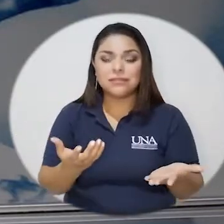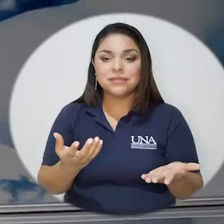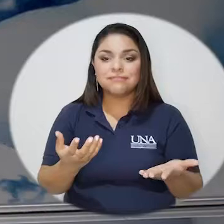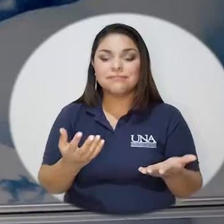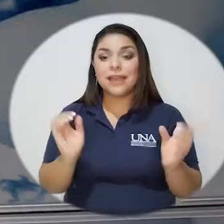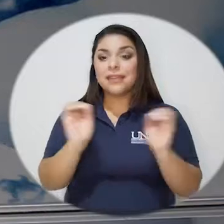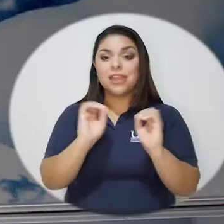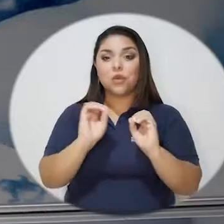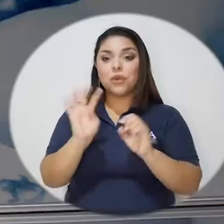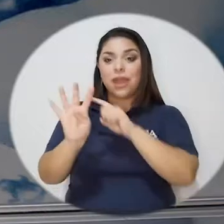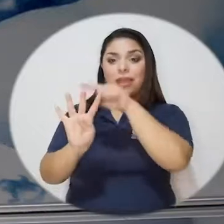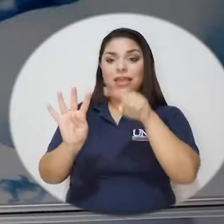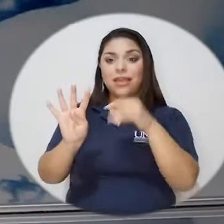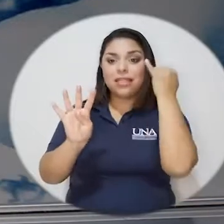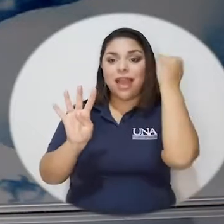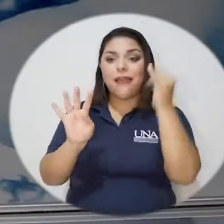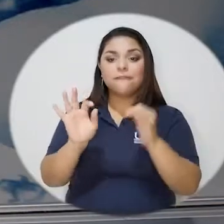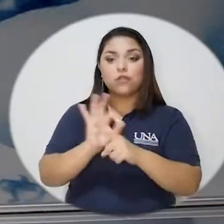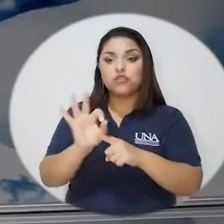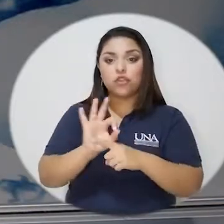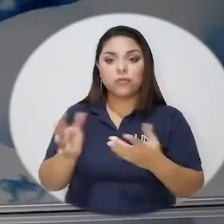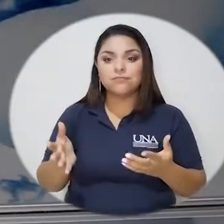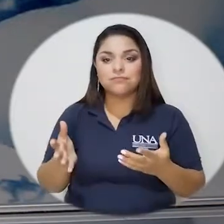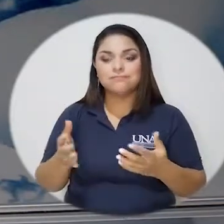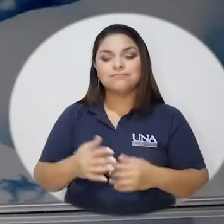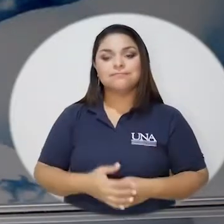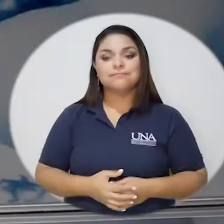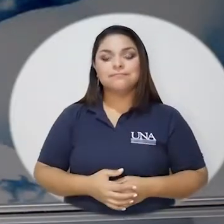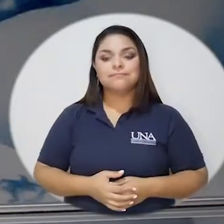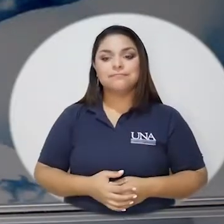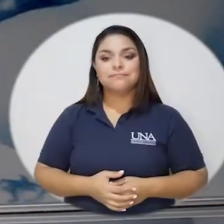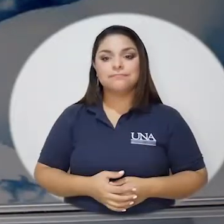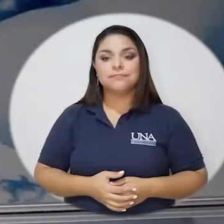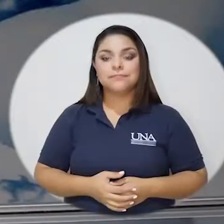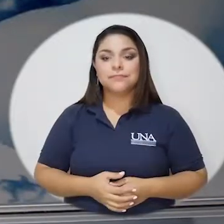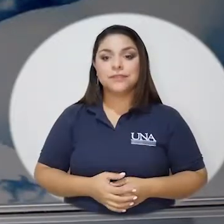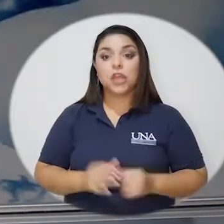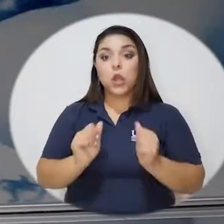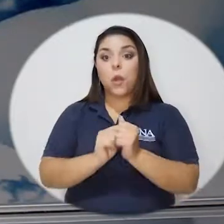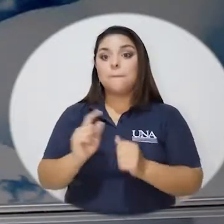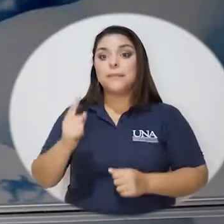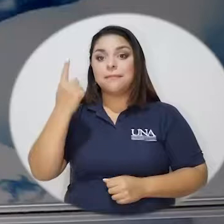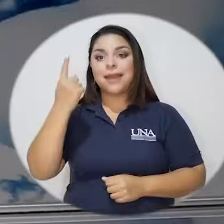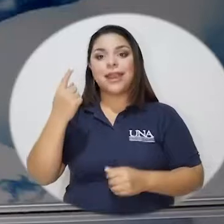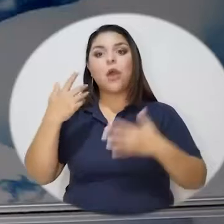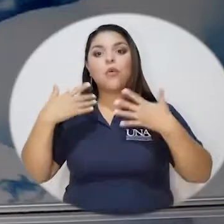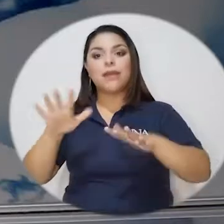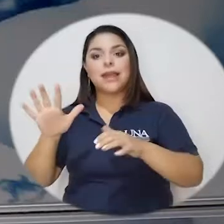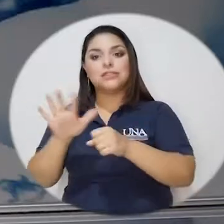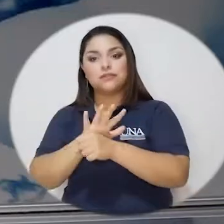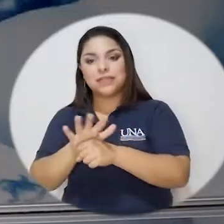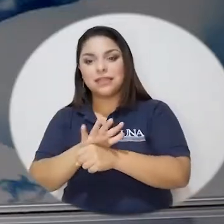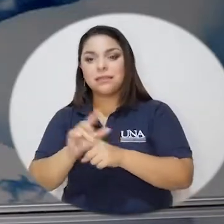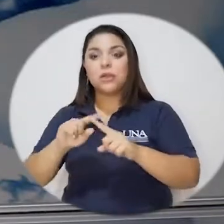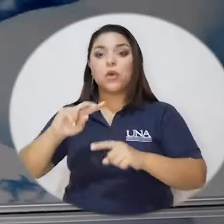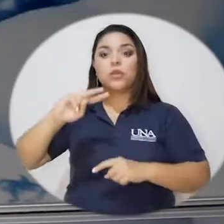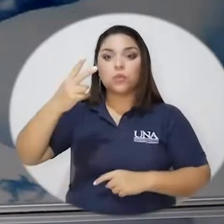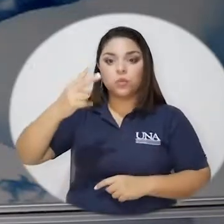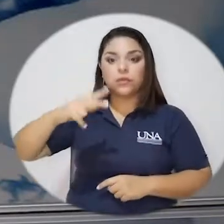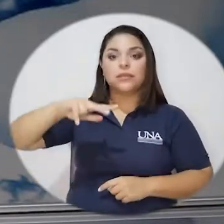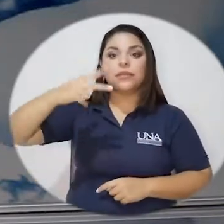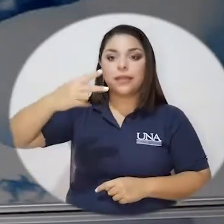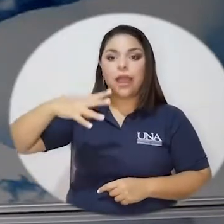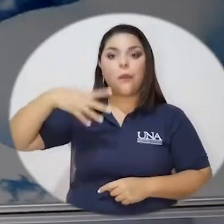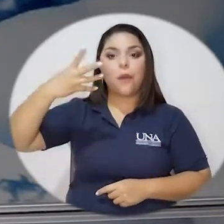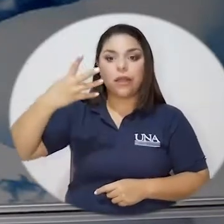pues ninguna funcionó. Si no se hubiesen presentado 4, ¿no? O sea, con la primera hubiera sido suficiente, pero se presentó la segunda, la tercera